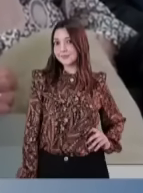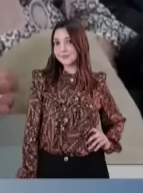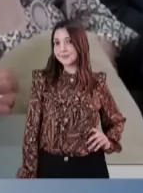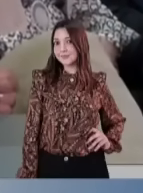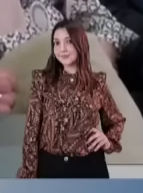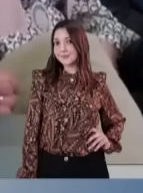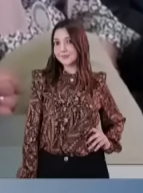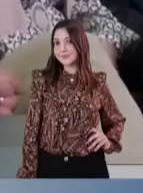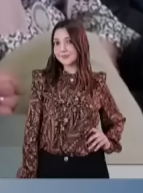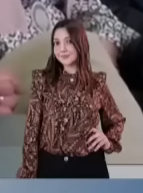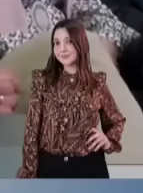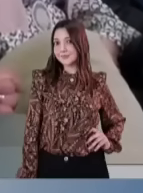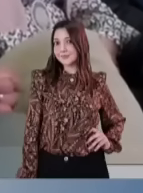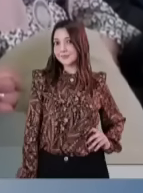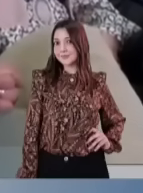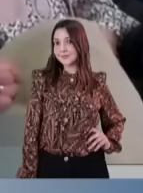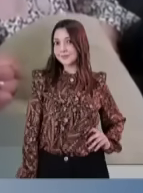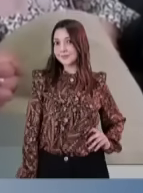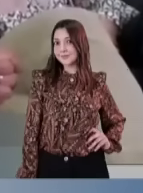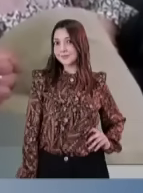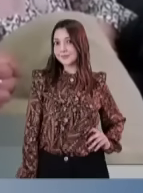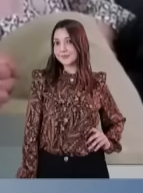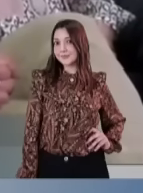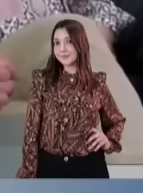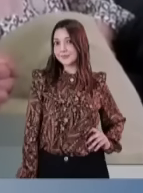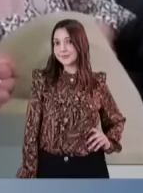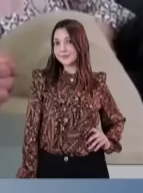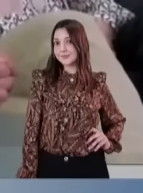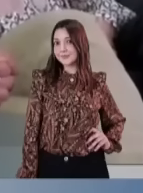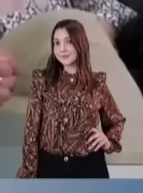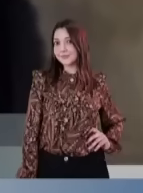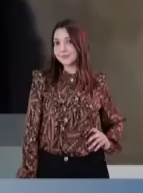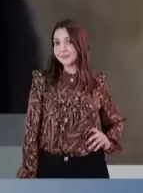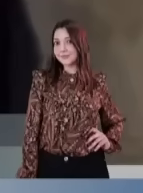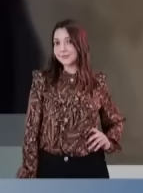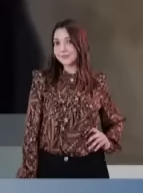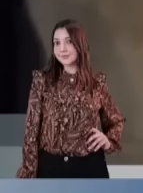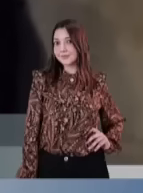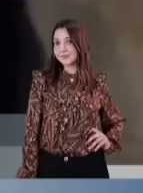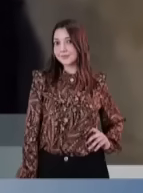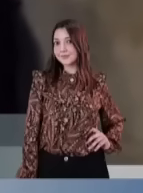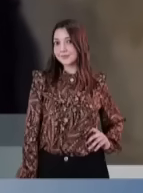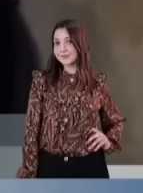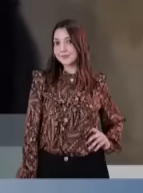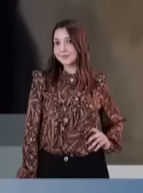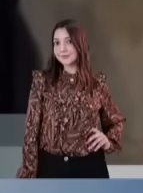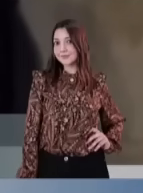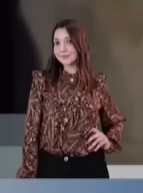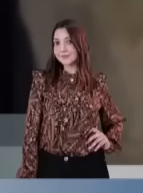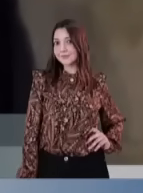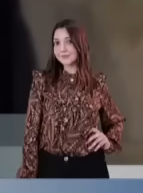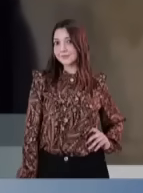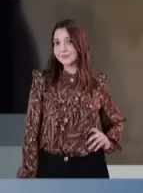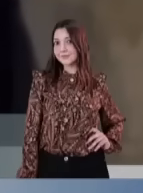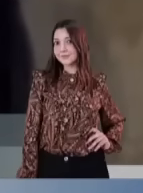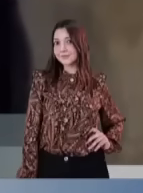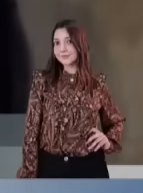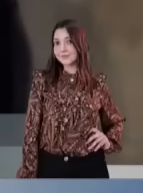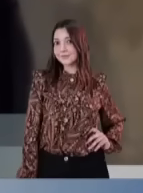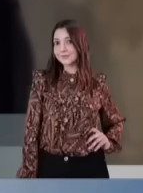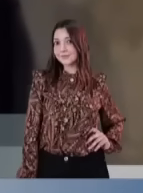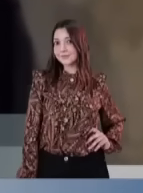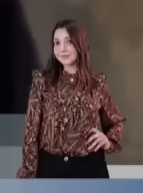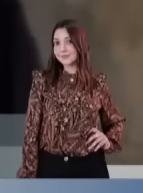claro. De los patrimonios. Y claro, es un ministerio que hay que mirar con mucha atención. Y yo miraría una situación particular en el